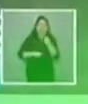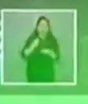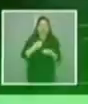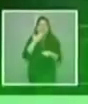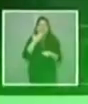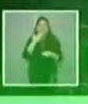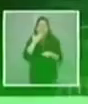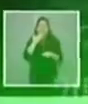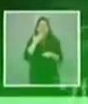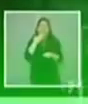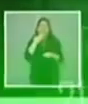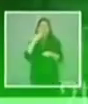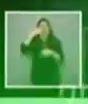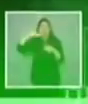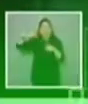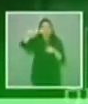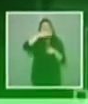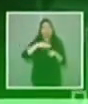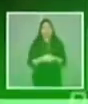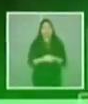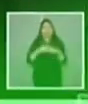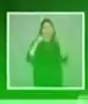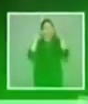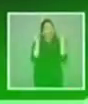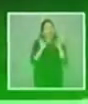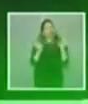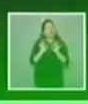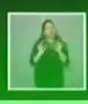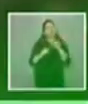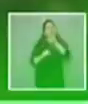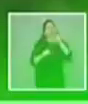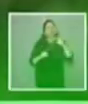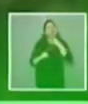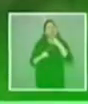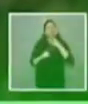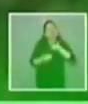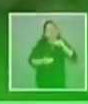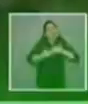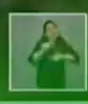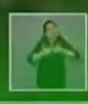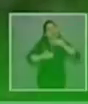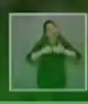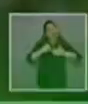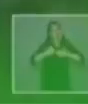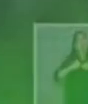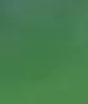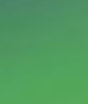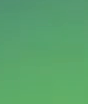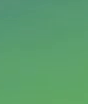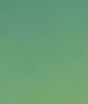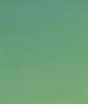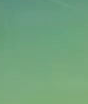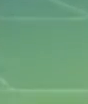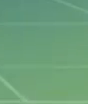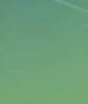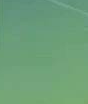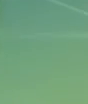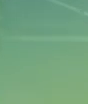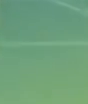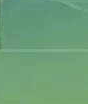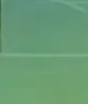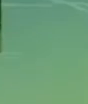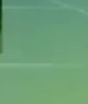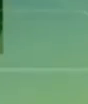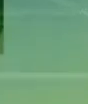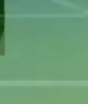ir explicándoles a ellos la importancia de su trabajo y este resultado final que ustedes pueden lograr con su proyecto? ¿Cómo ha